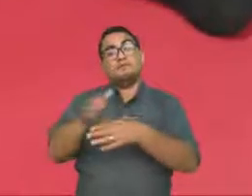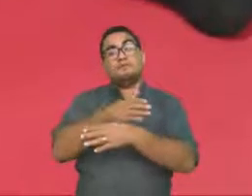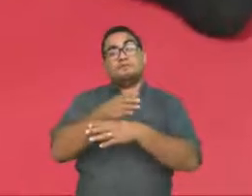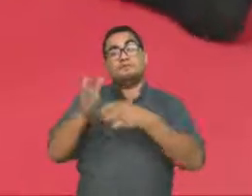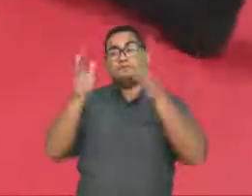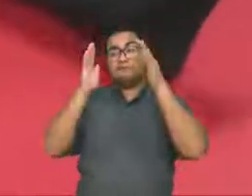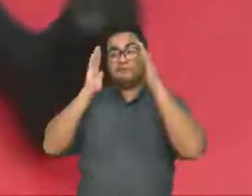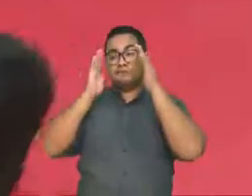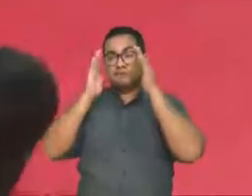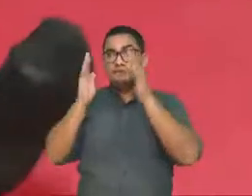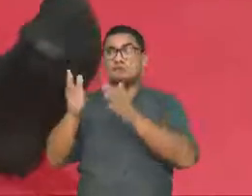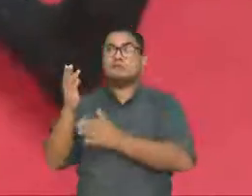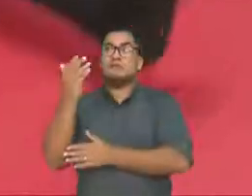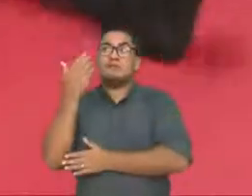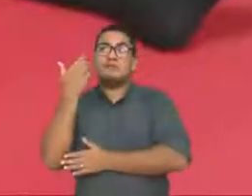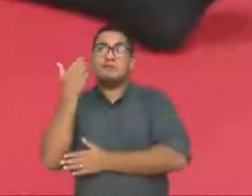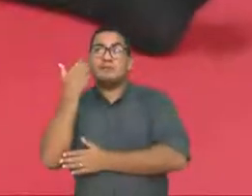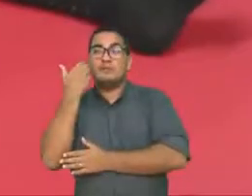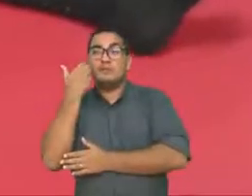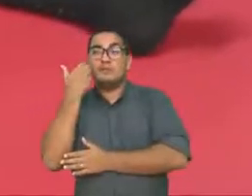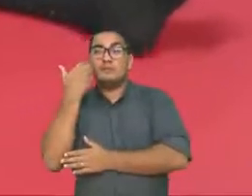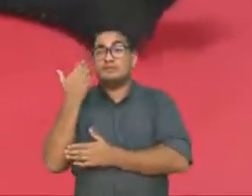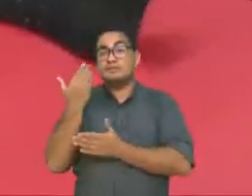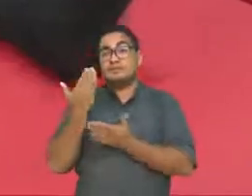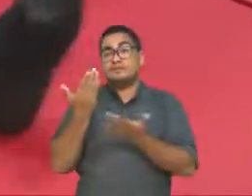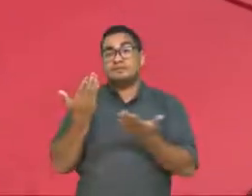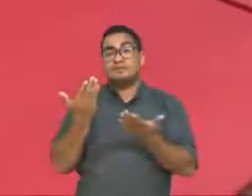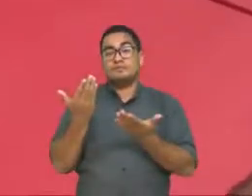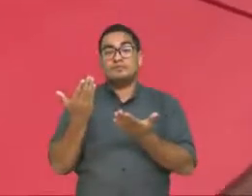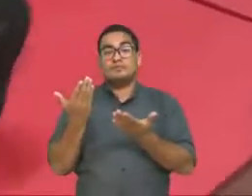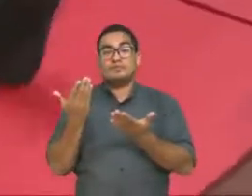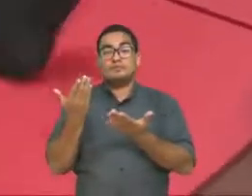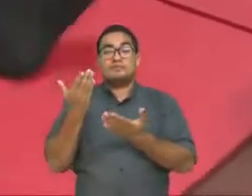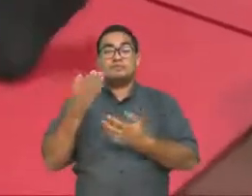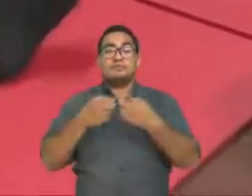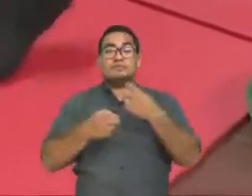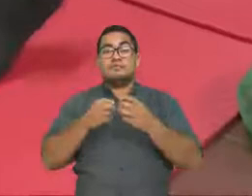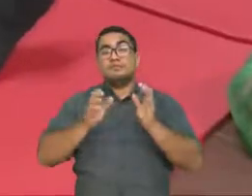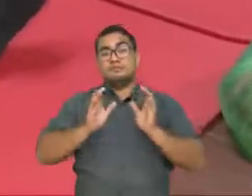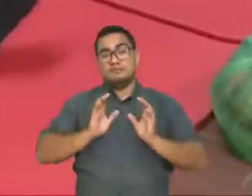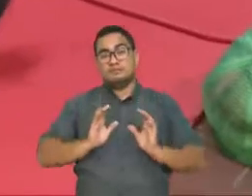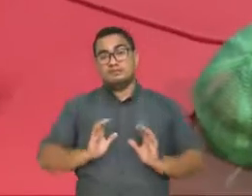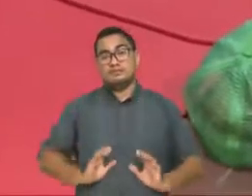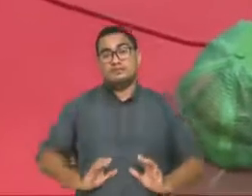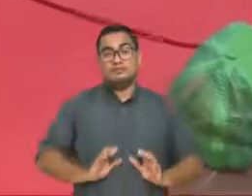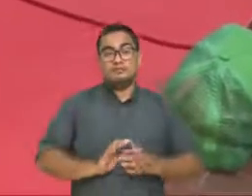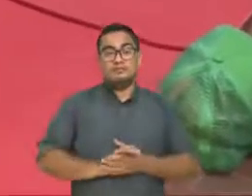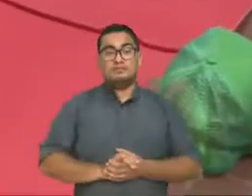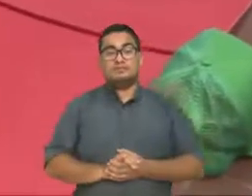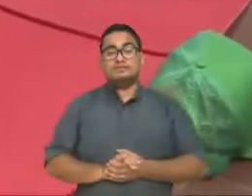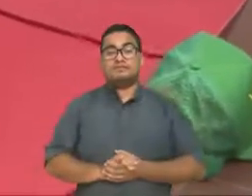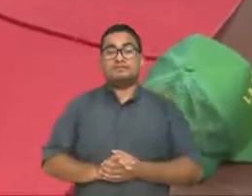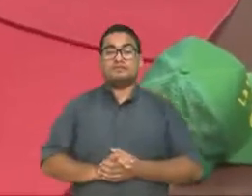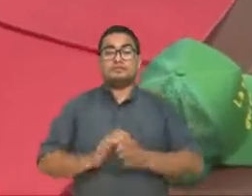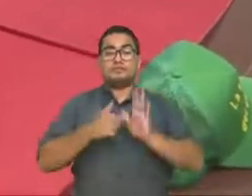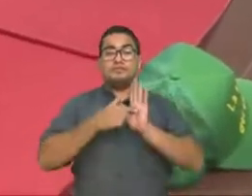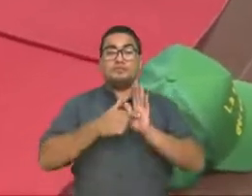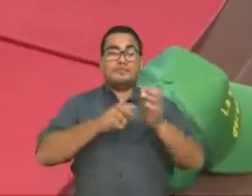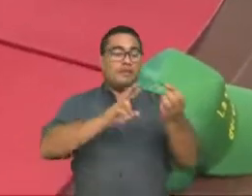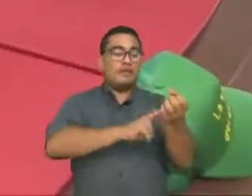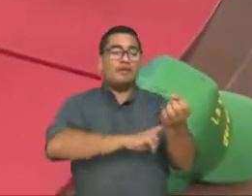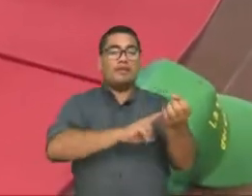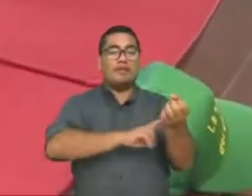de enfermedades que los dejan con problemas en motores. Ya, por ejemplo, la diabetes